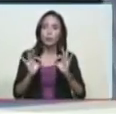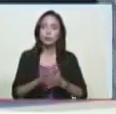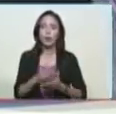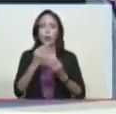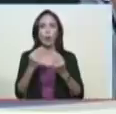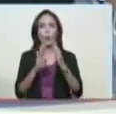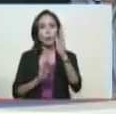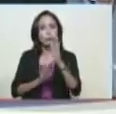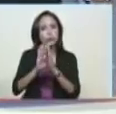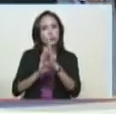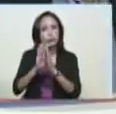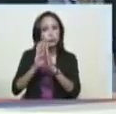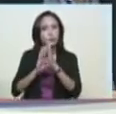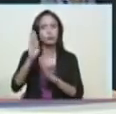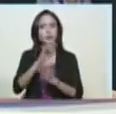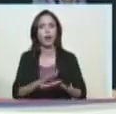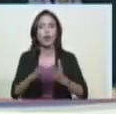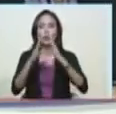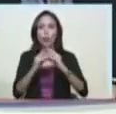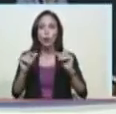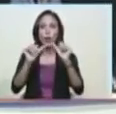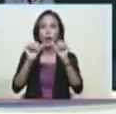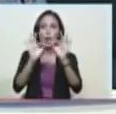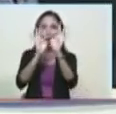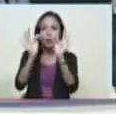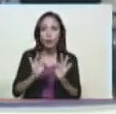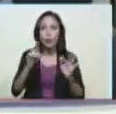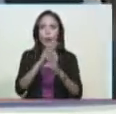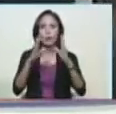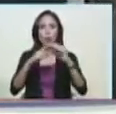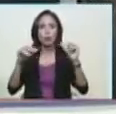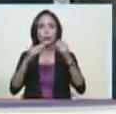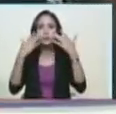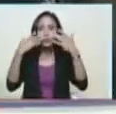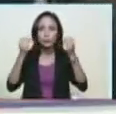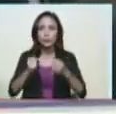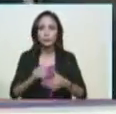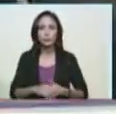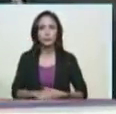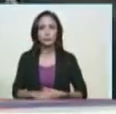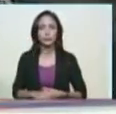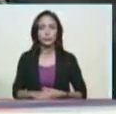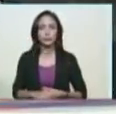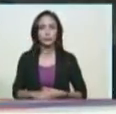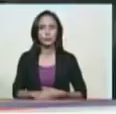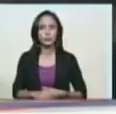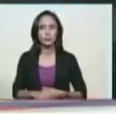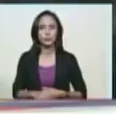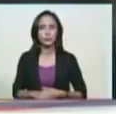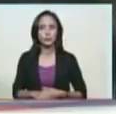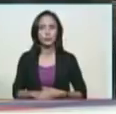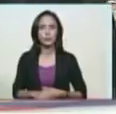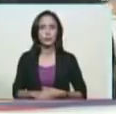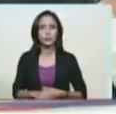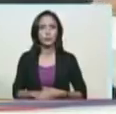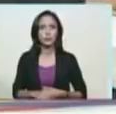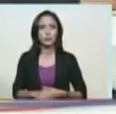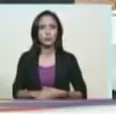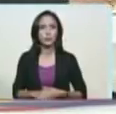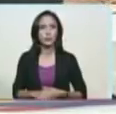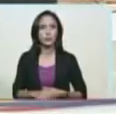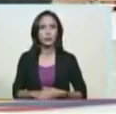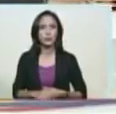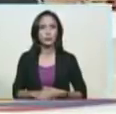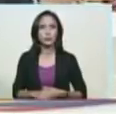avanzado en todos los sentidos de su integración y ese tiene que continuar siendo el